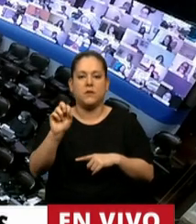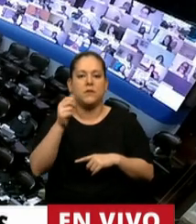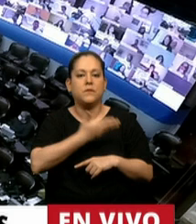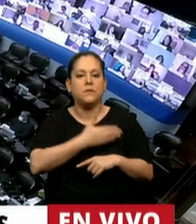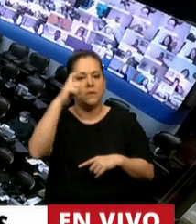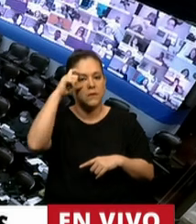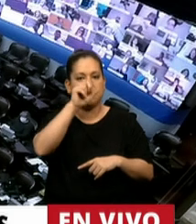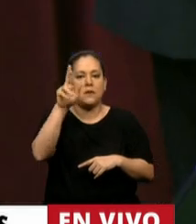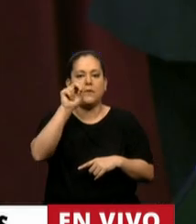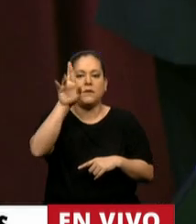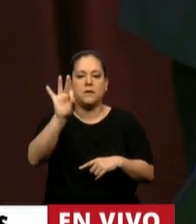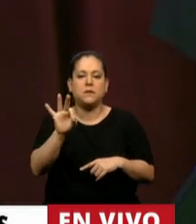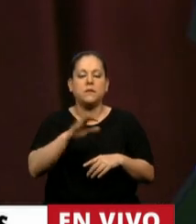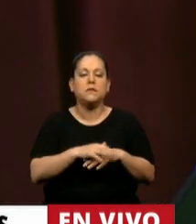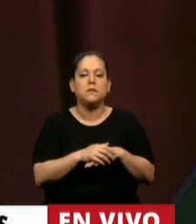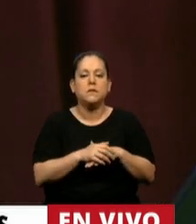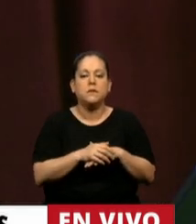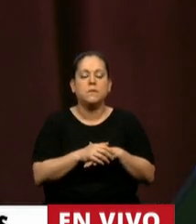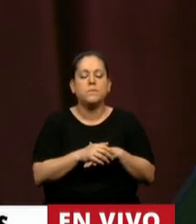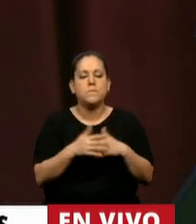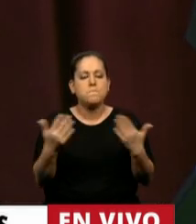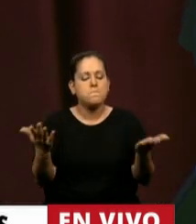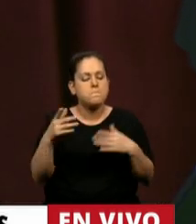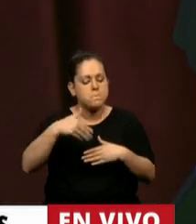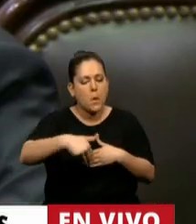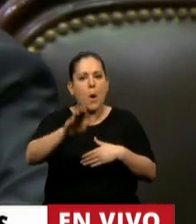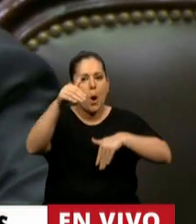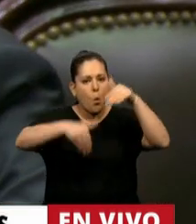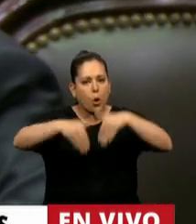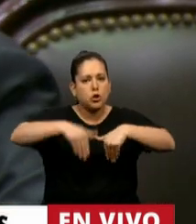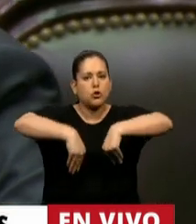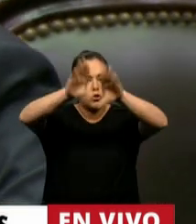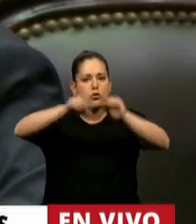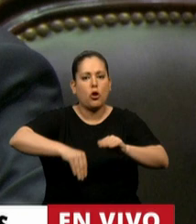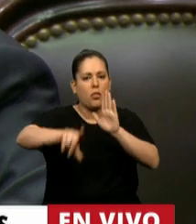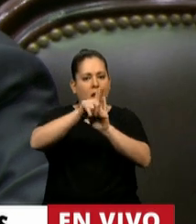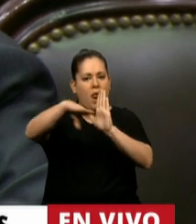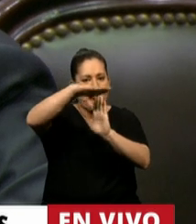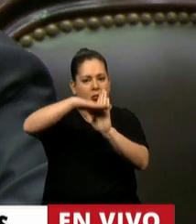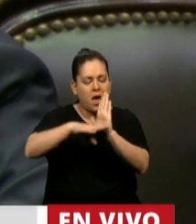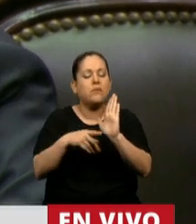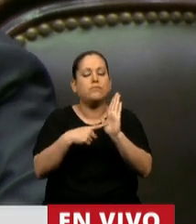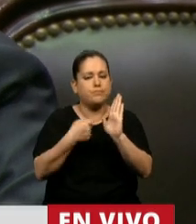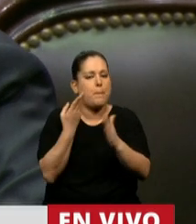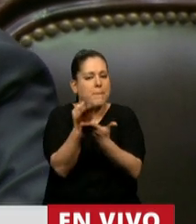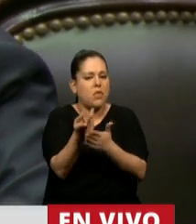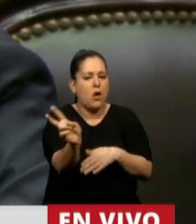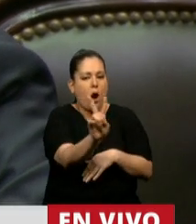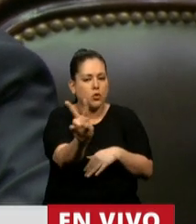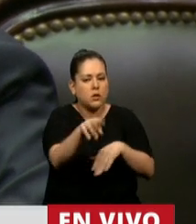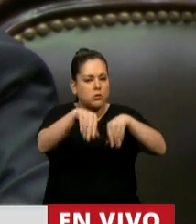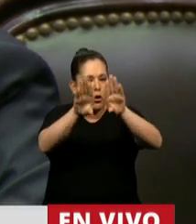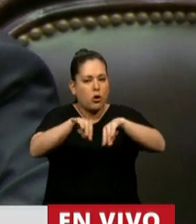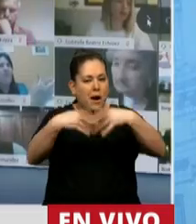Gracias presidente en virtud de que vamos a hacer una votación en general y en particular era para pedir autorización al